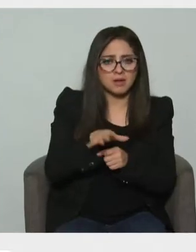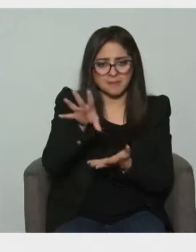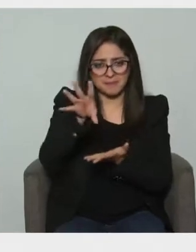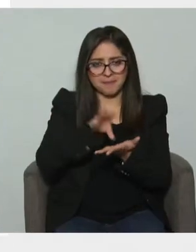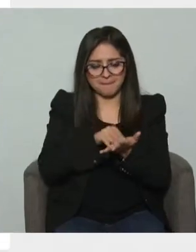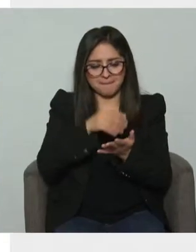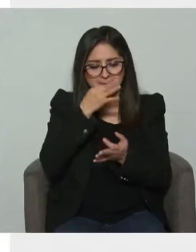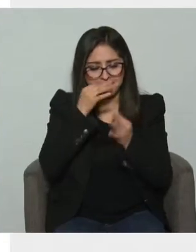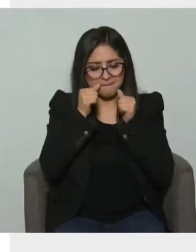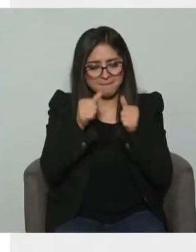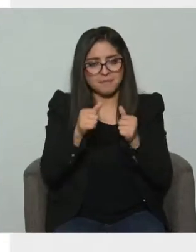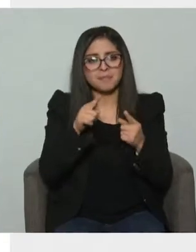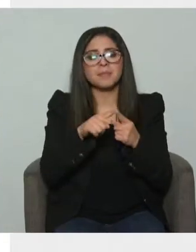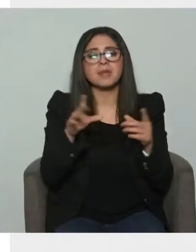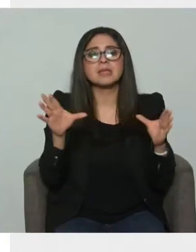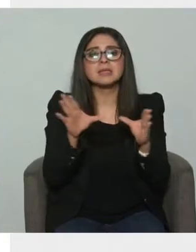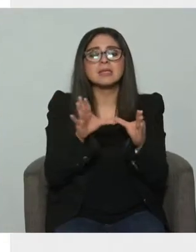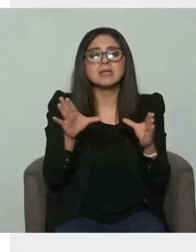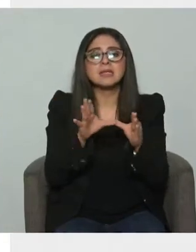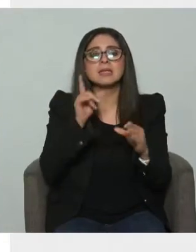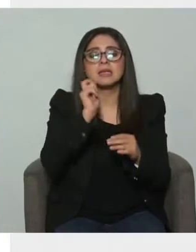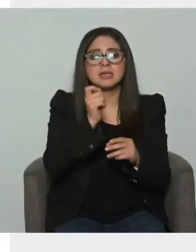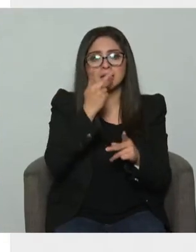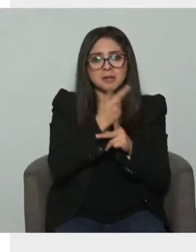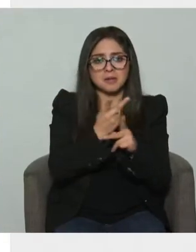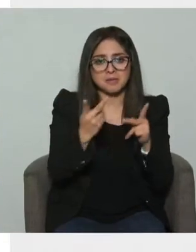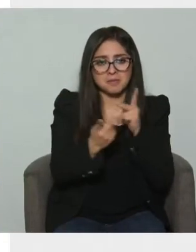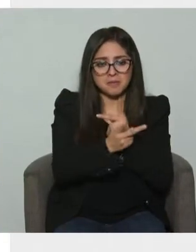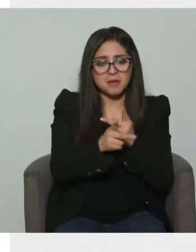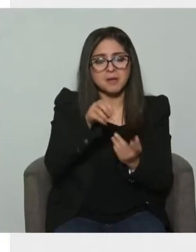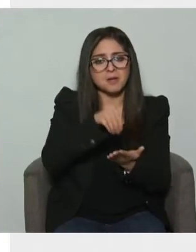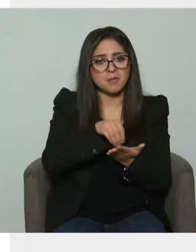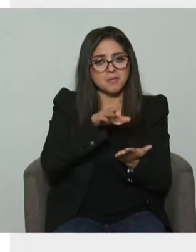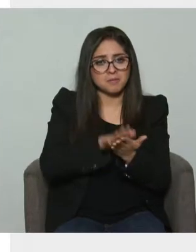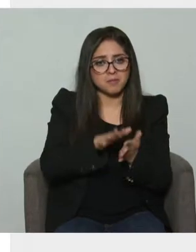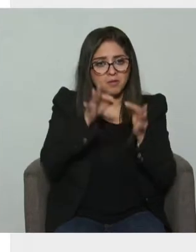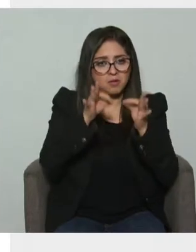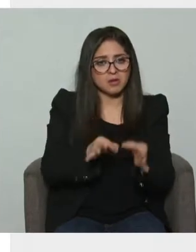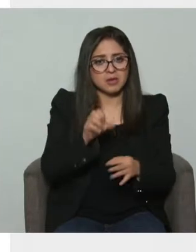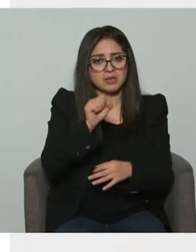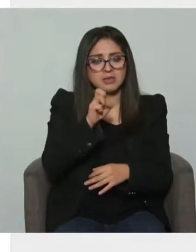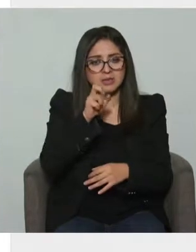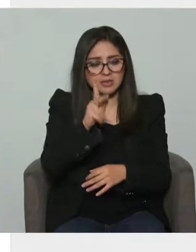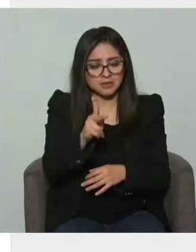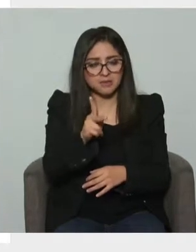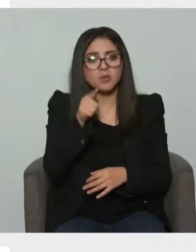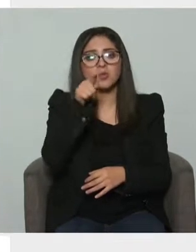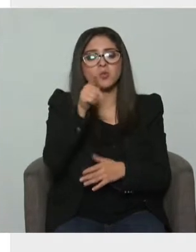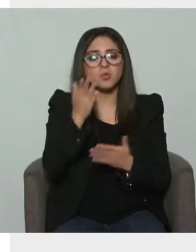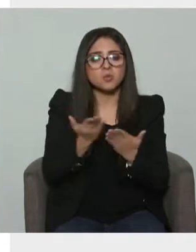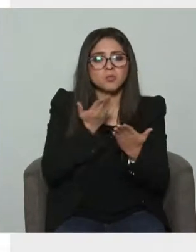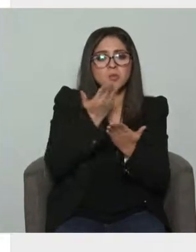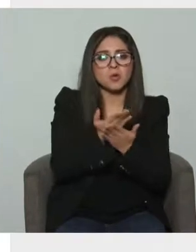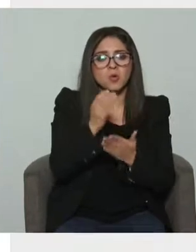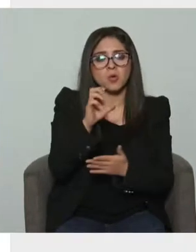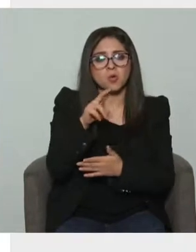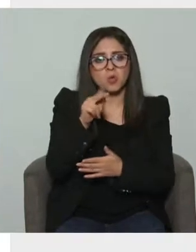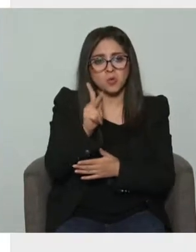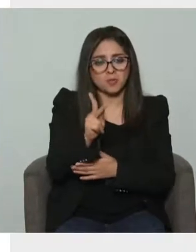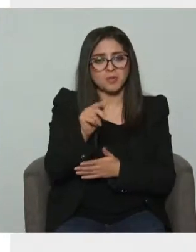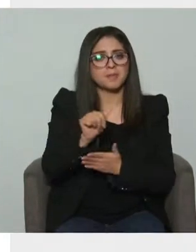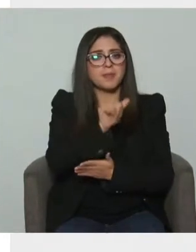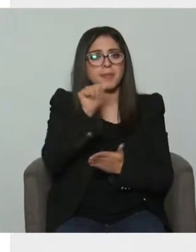favor. Certificado de educación media superior con validez oficial. Usted presente su CURP, el acta de